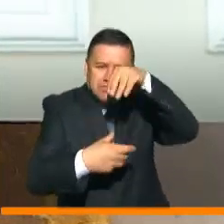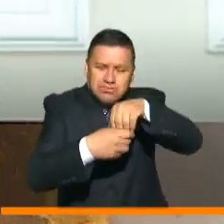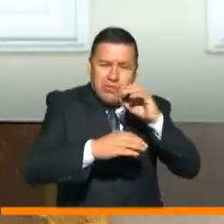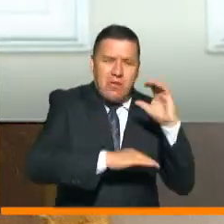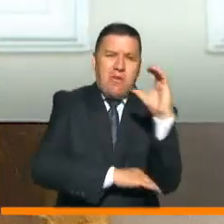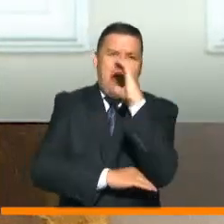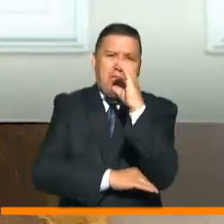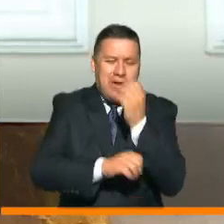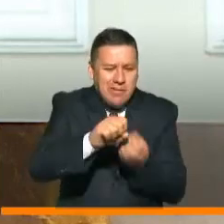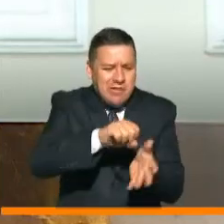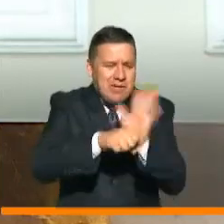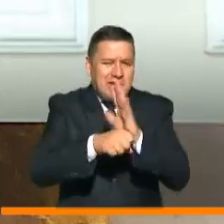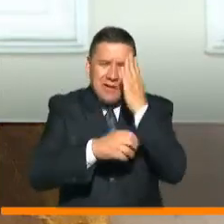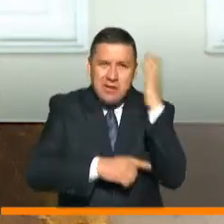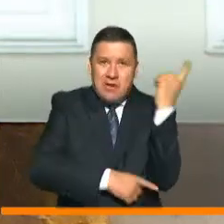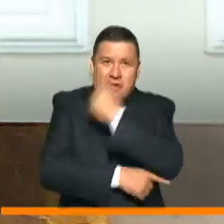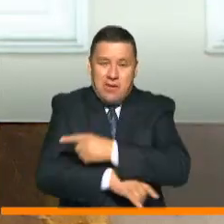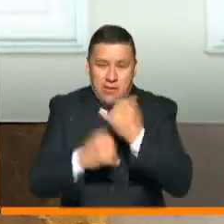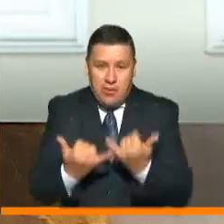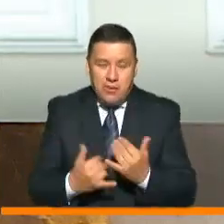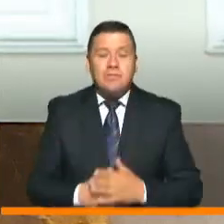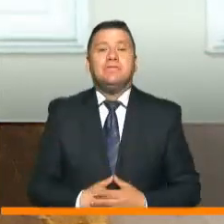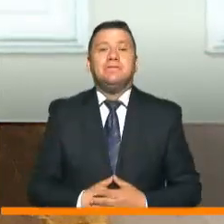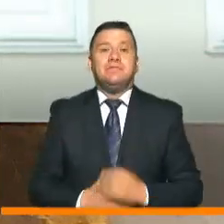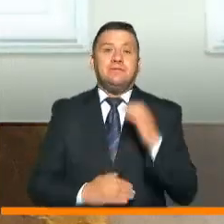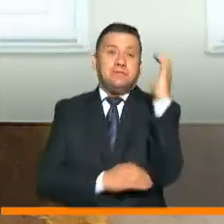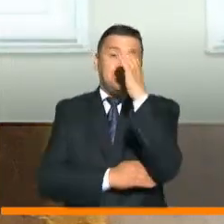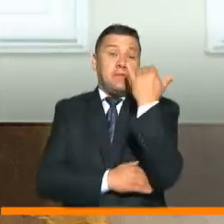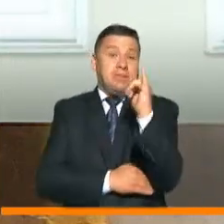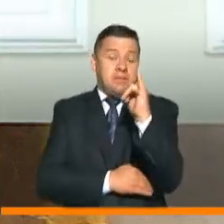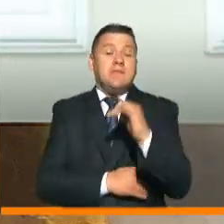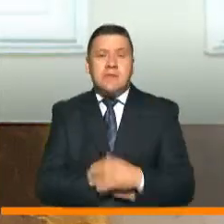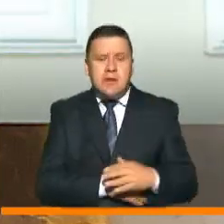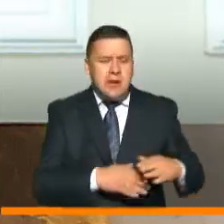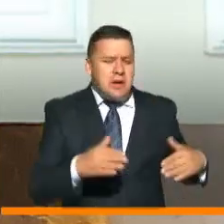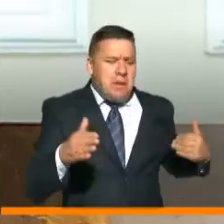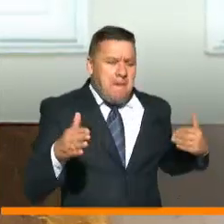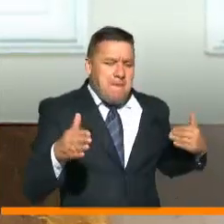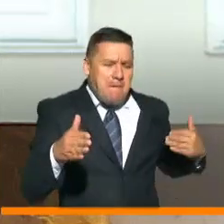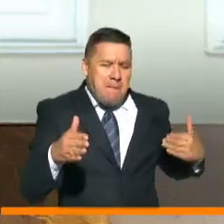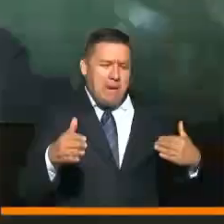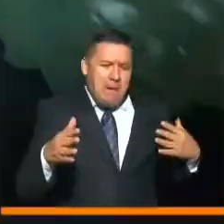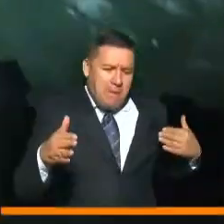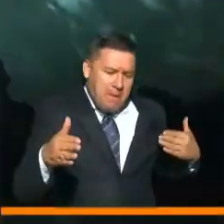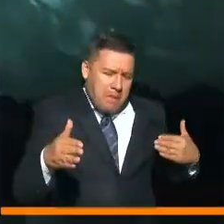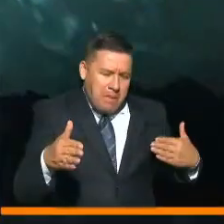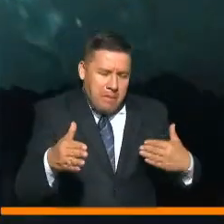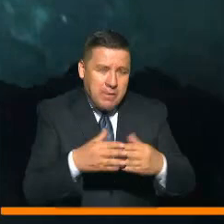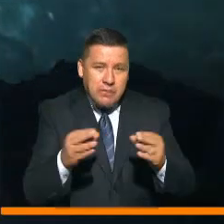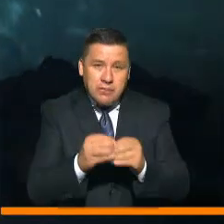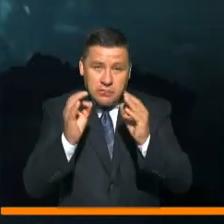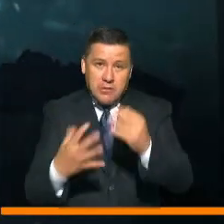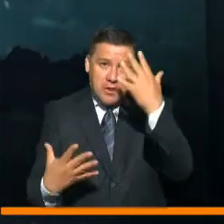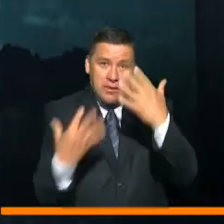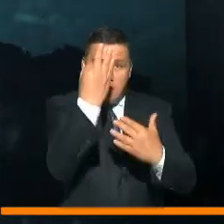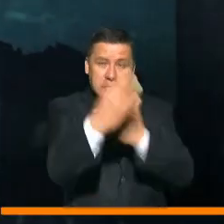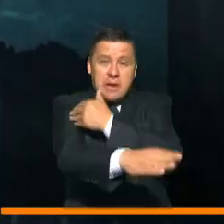COVID-19 en Colombia para el día de hoy. Colombia llega de manera acumulada a